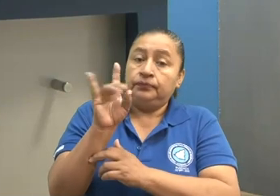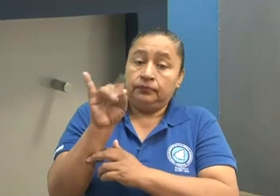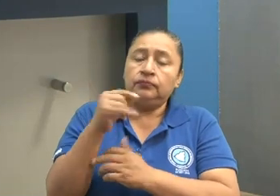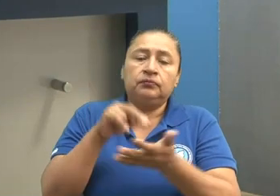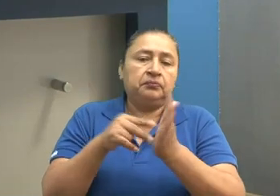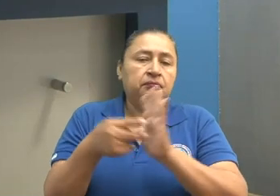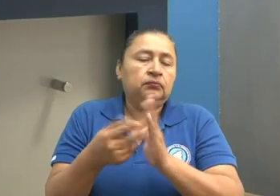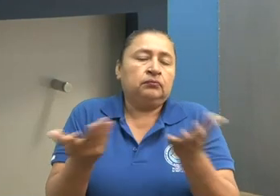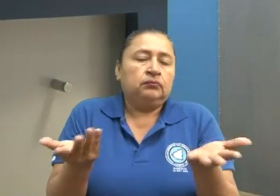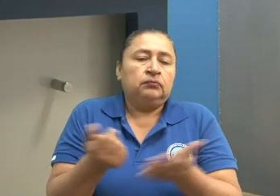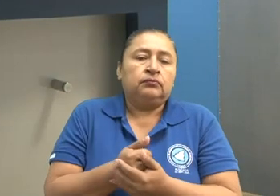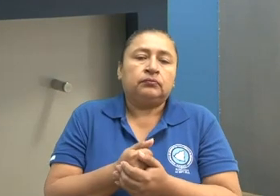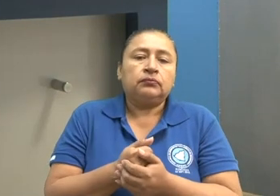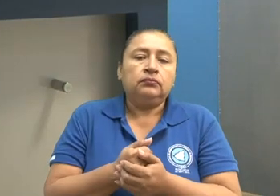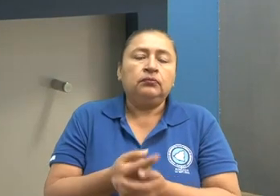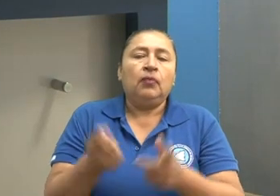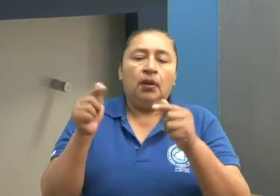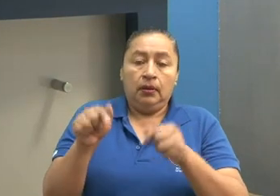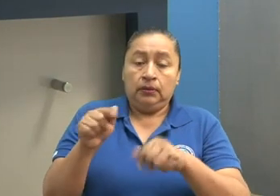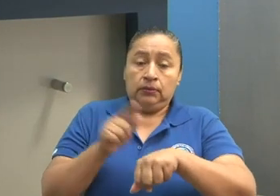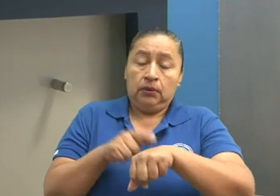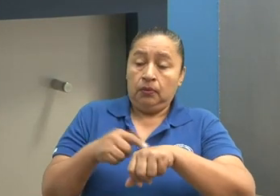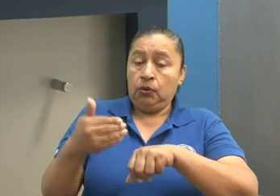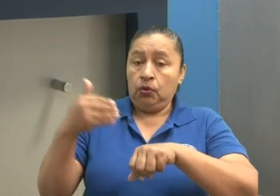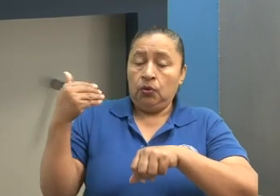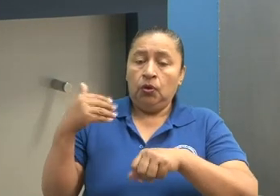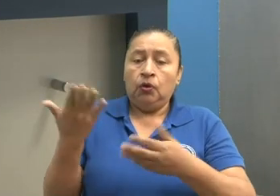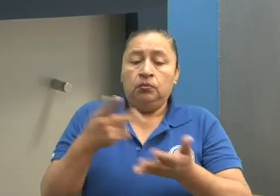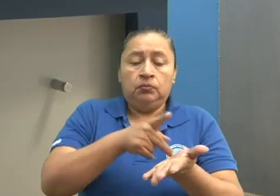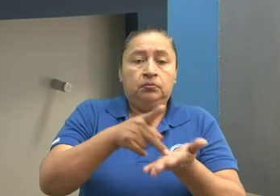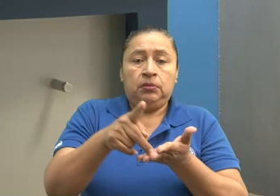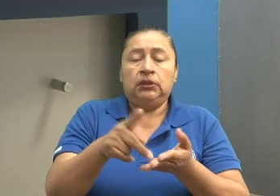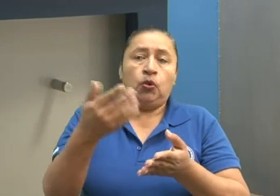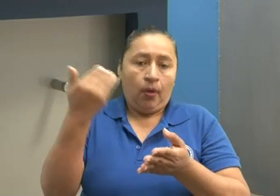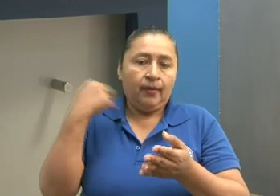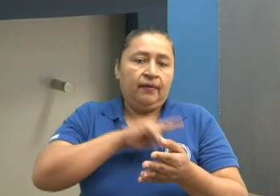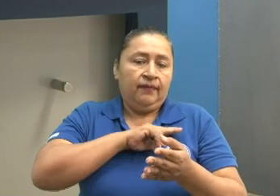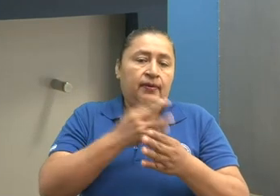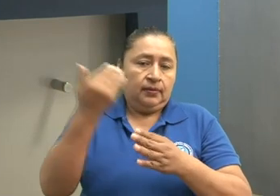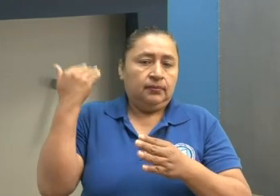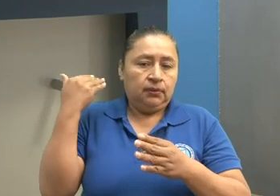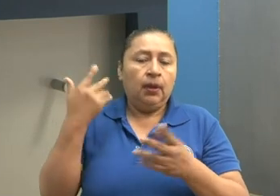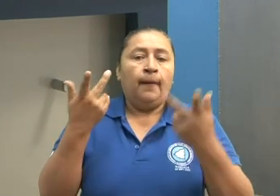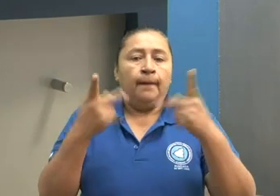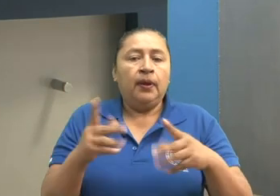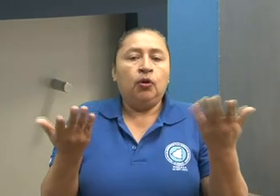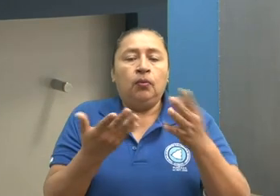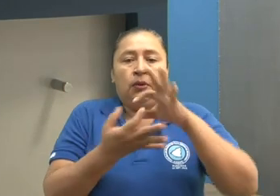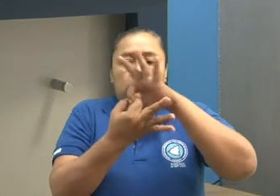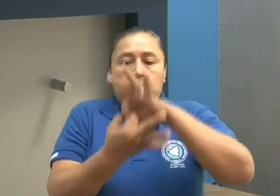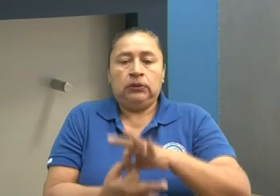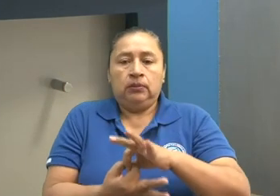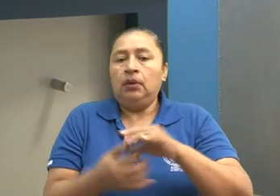torno al momento histórico de los partidos existentes en ese momento, pero también el sistema en sí